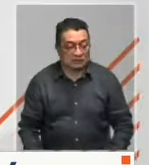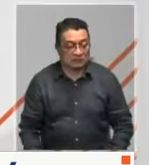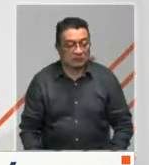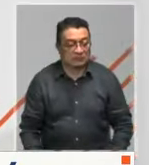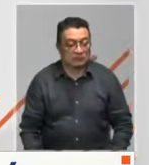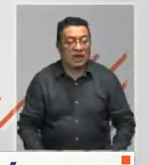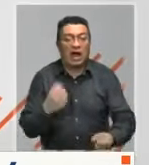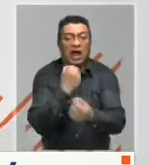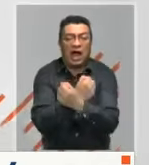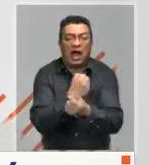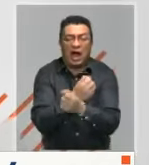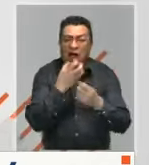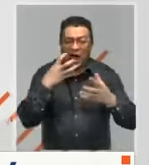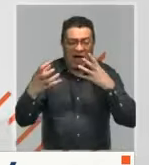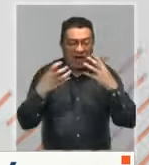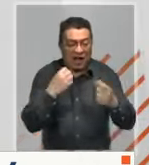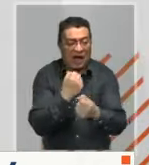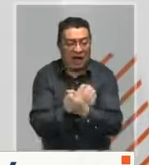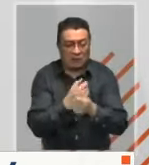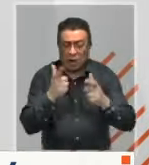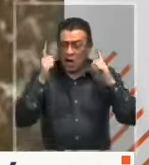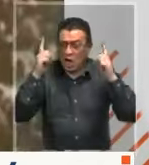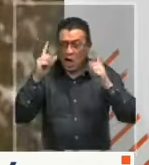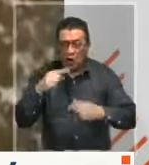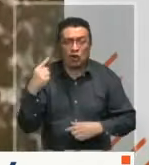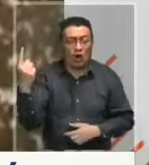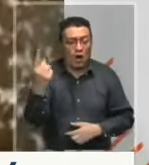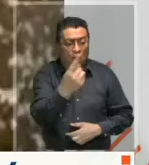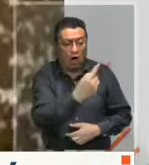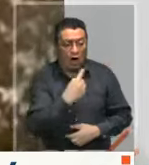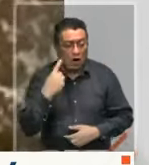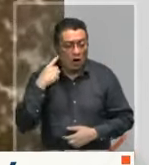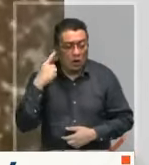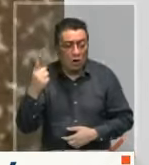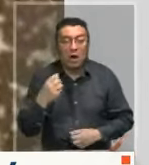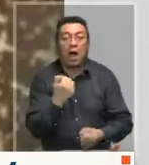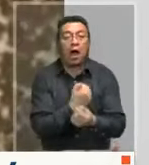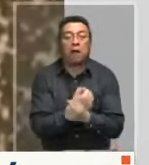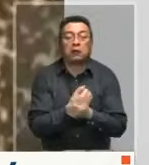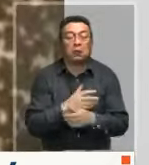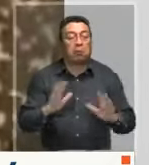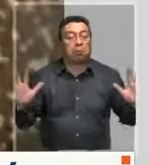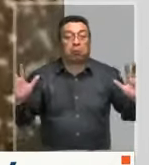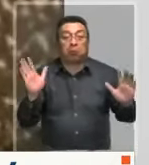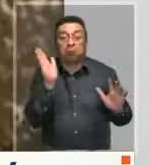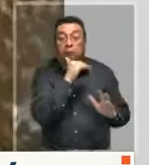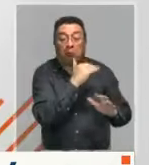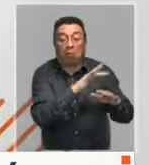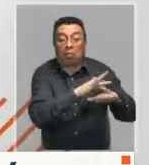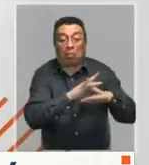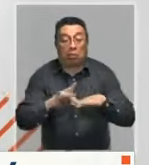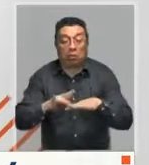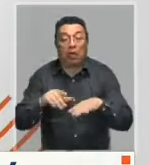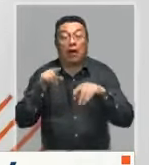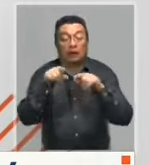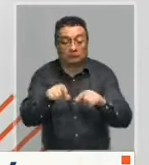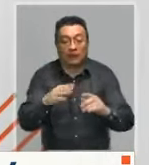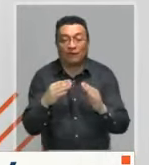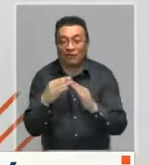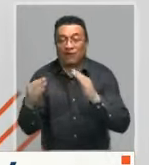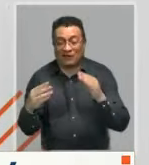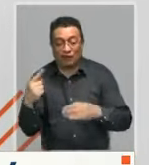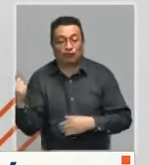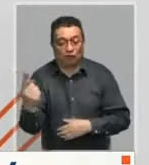Un grito de desesperación que escucharon todos los vecinos, pero no carabineros, eso pese a que los residentes del lugar aseguran